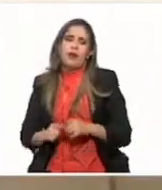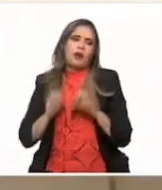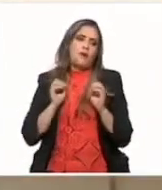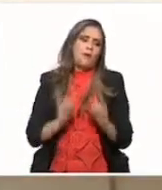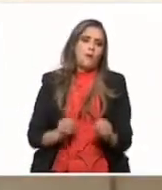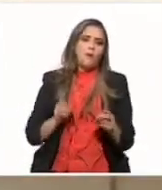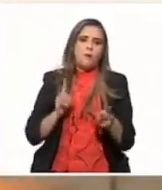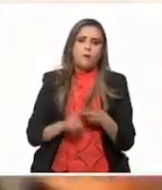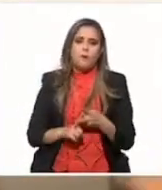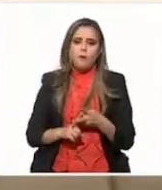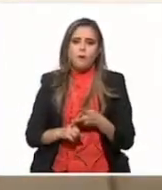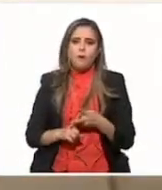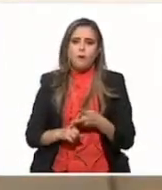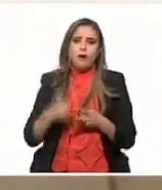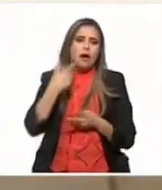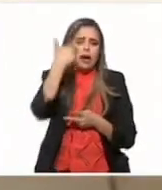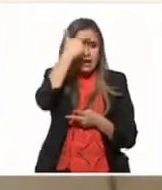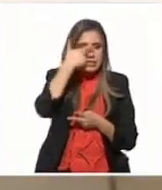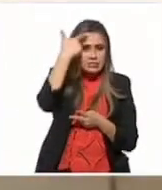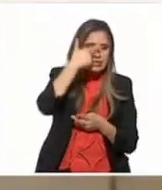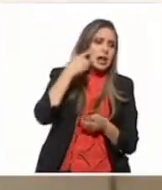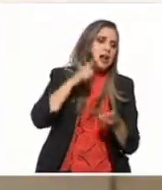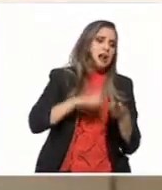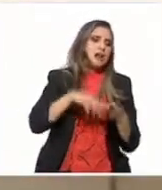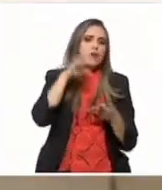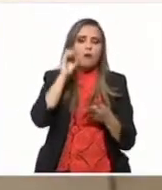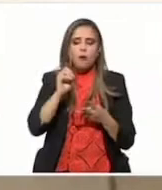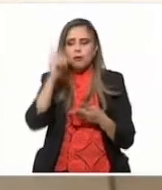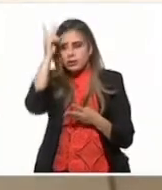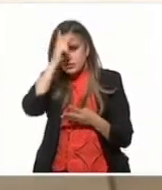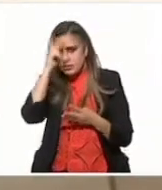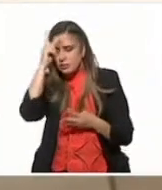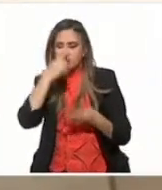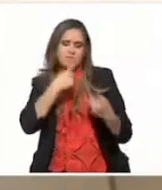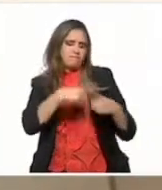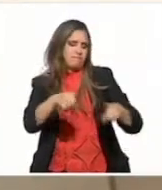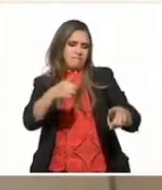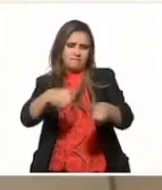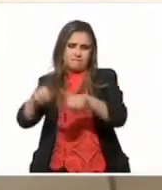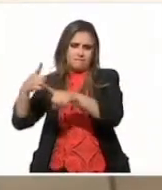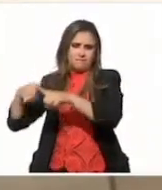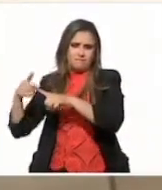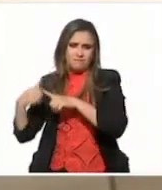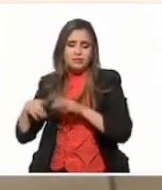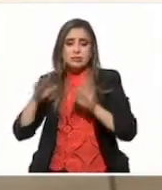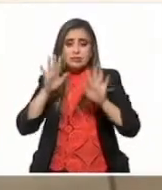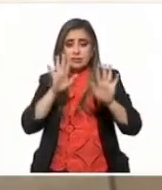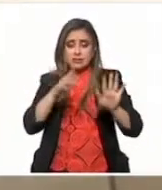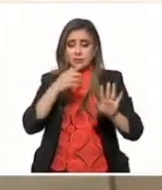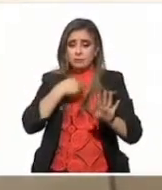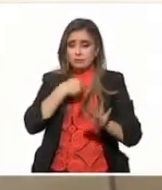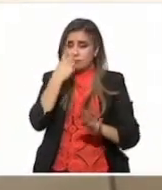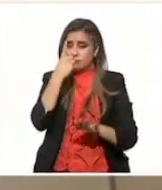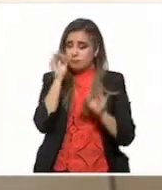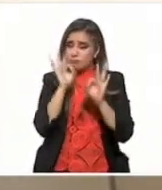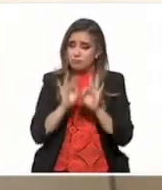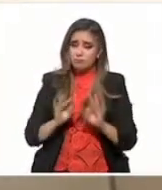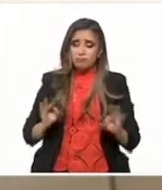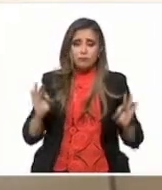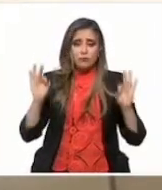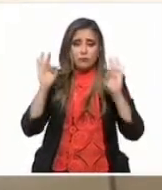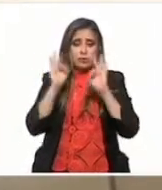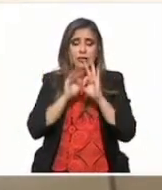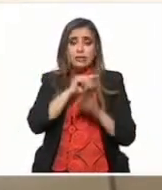que esta psicología junguiana o transpersonal a mí me parece muy importante que las